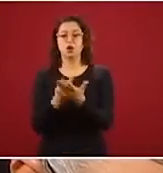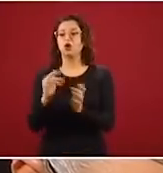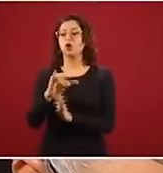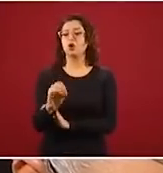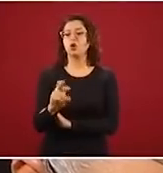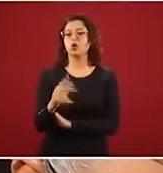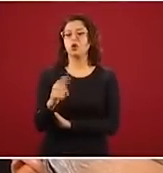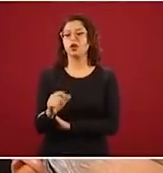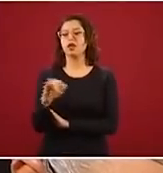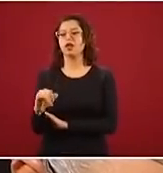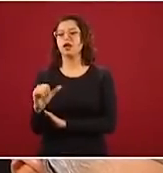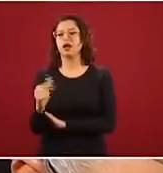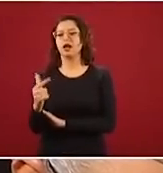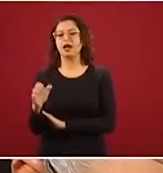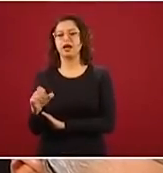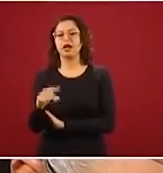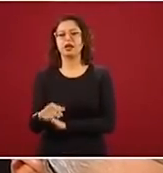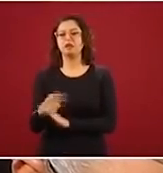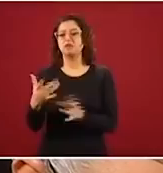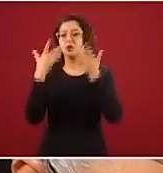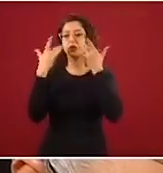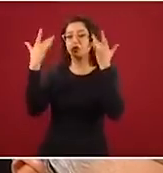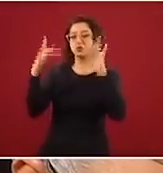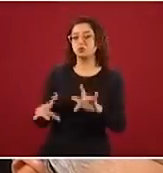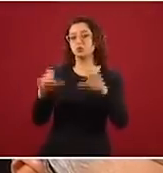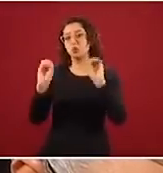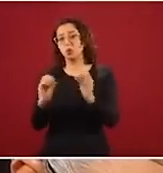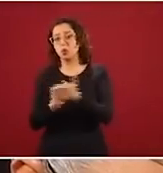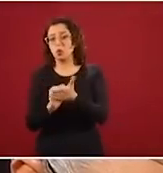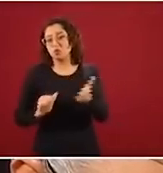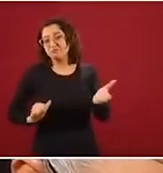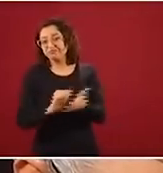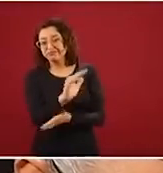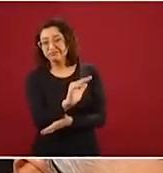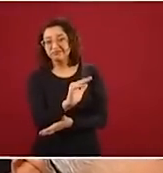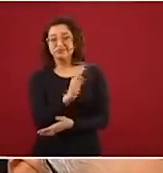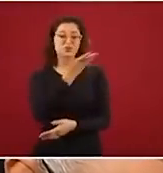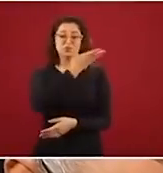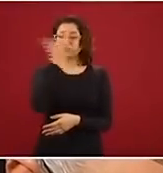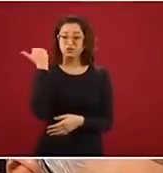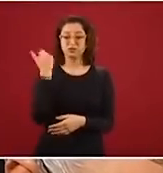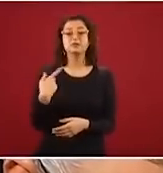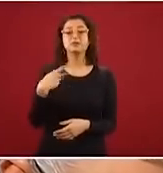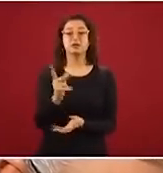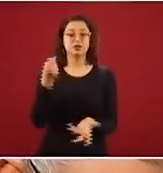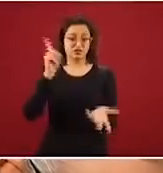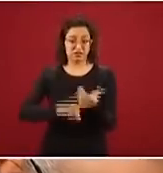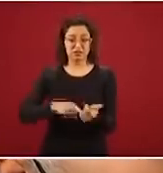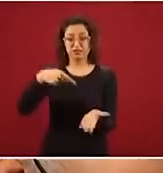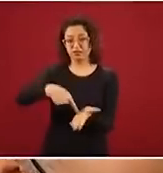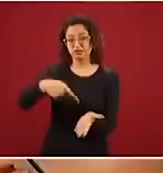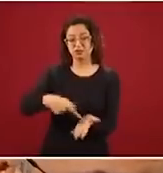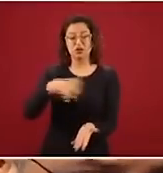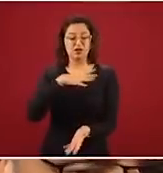Gaje, no sabemos si renunció o fue dado de baja, pero ya aparece en el sistema pues que no